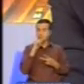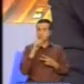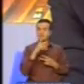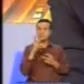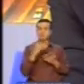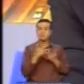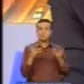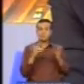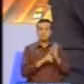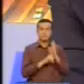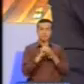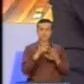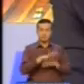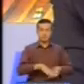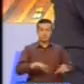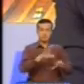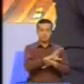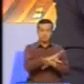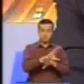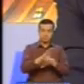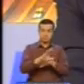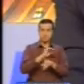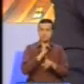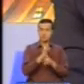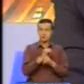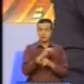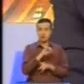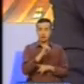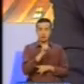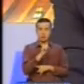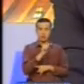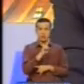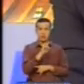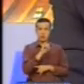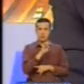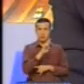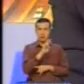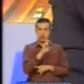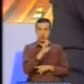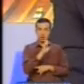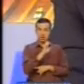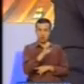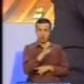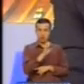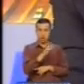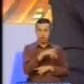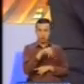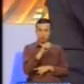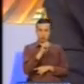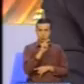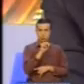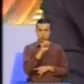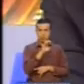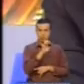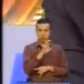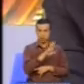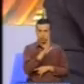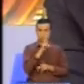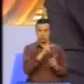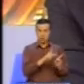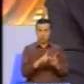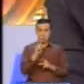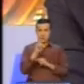con el desarrollo rural, que si bien Javier Ponce últimamente ha hecho un plan estratégico a